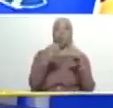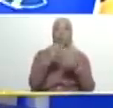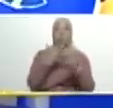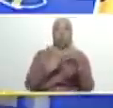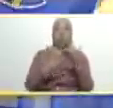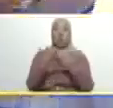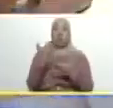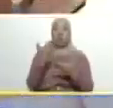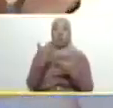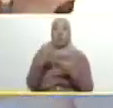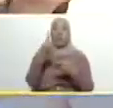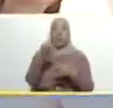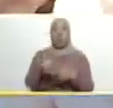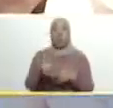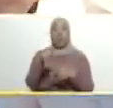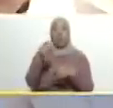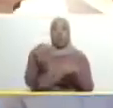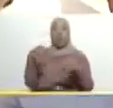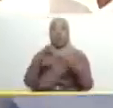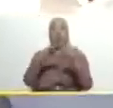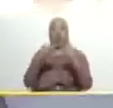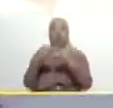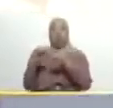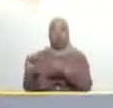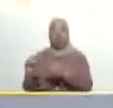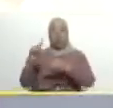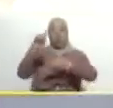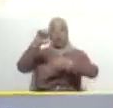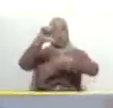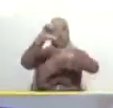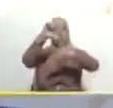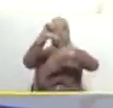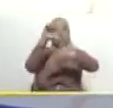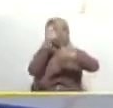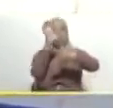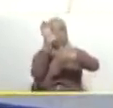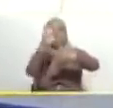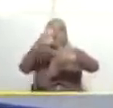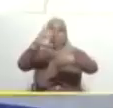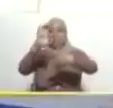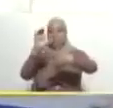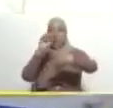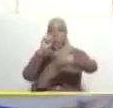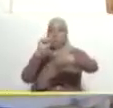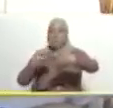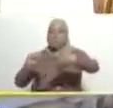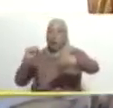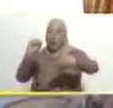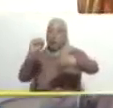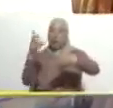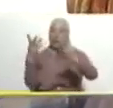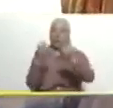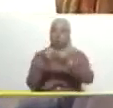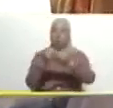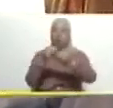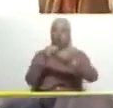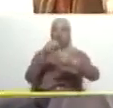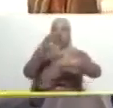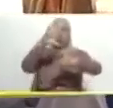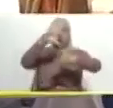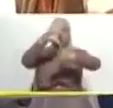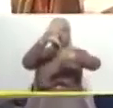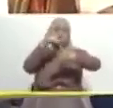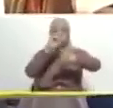que la CARICOM, la Comunidad del Caribe, que está conmemorando sus 50 años de creación este año,